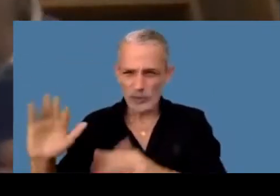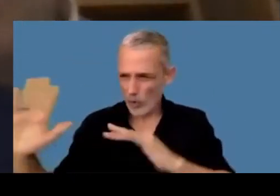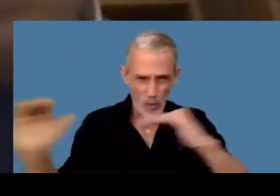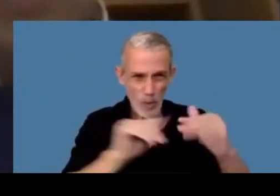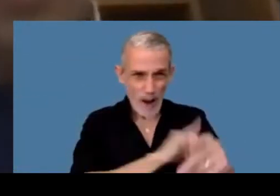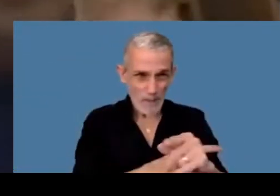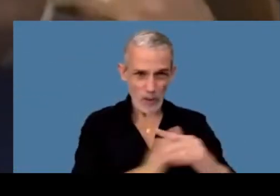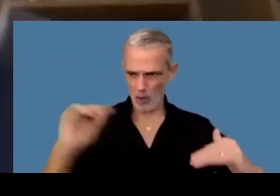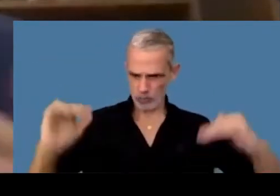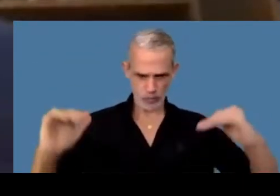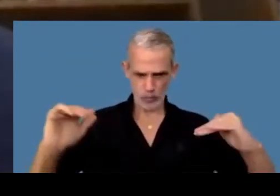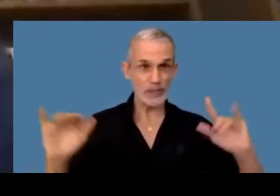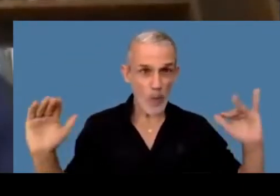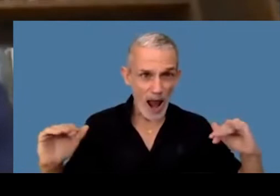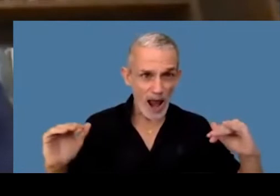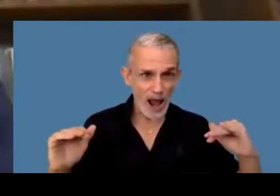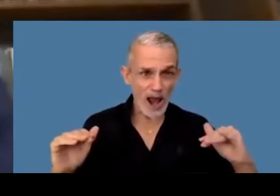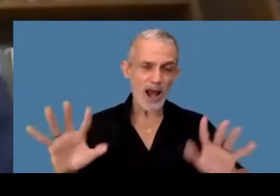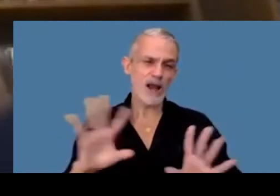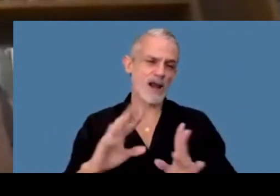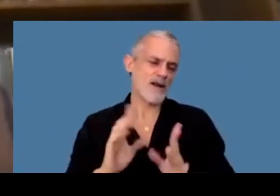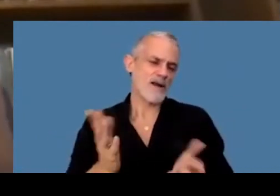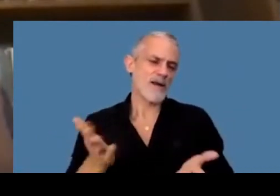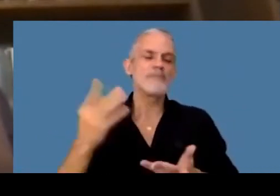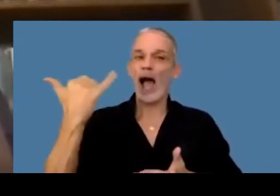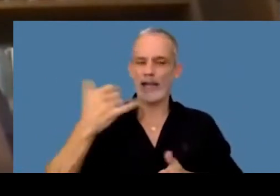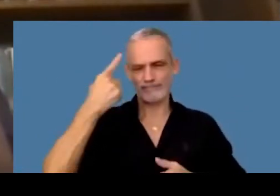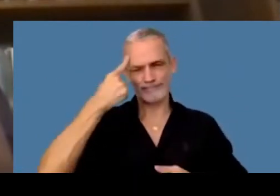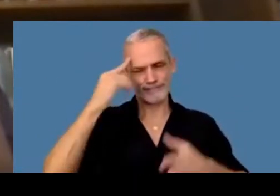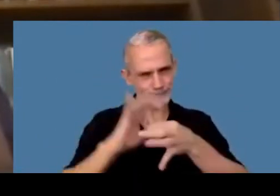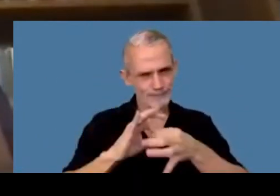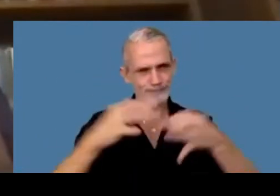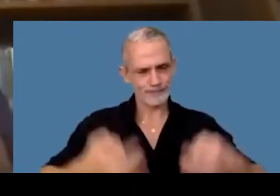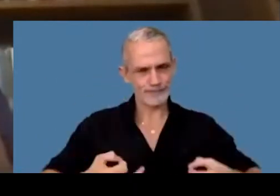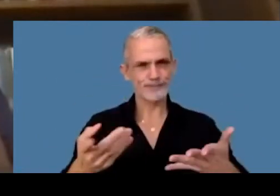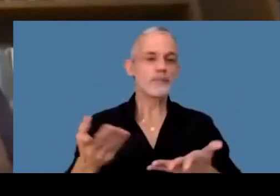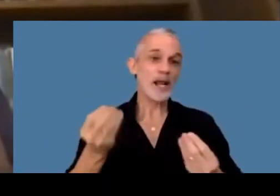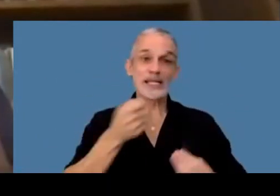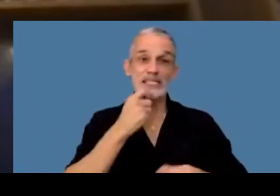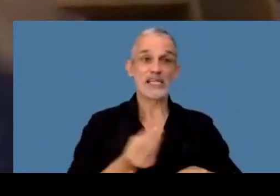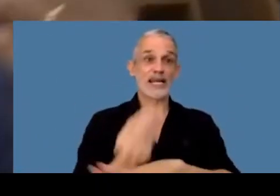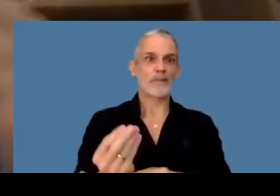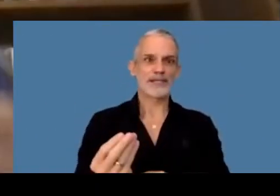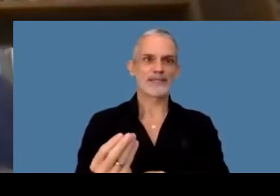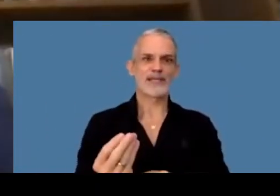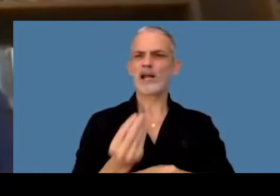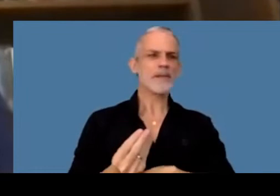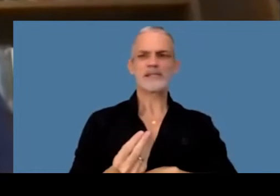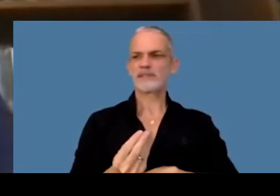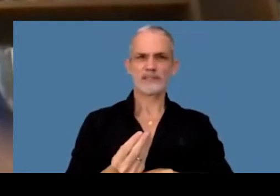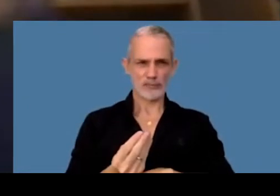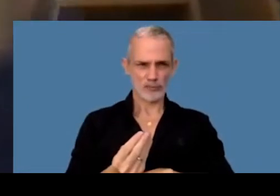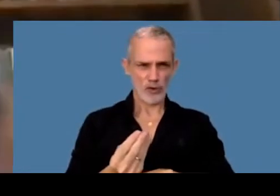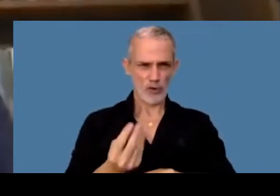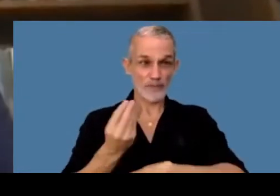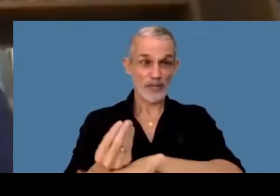otra cuestión, porque hay una lógica. Cuando se representa, se va a representar a todos.